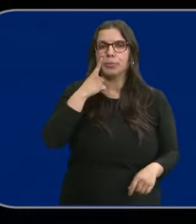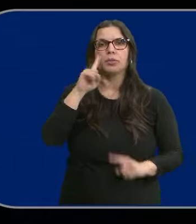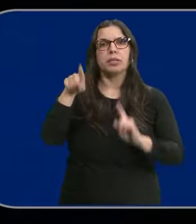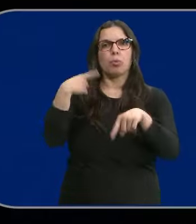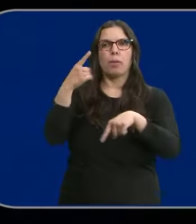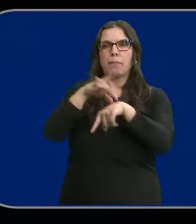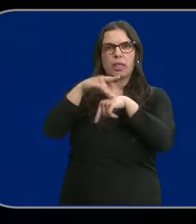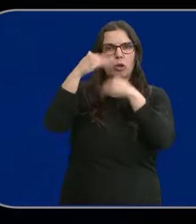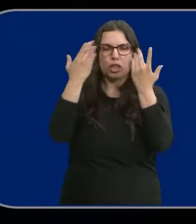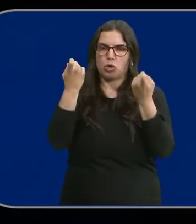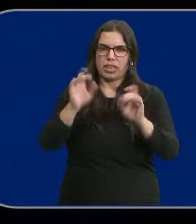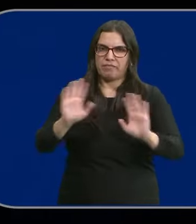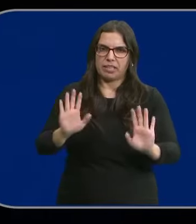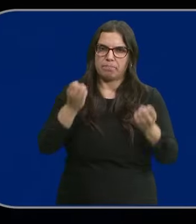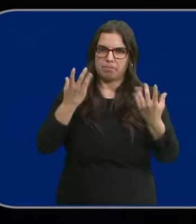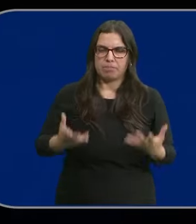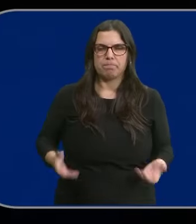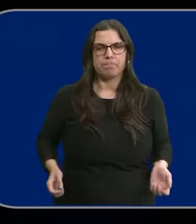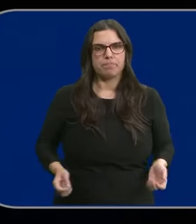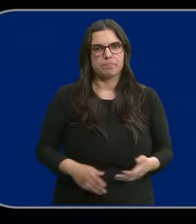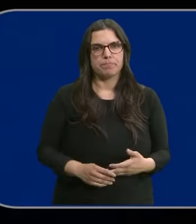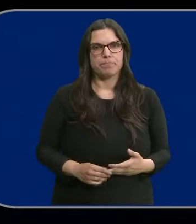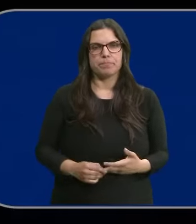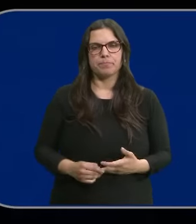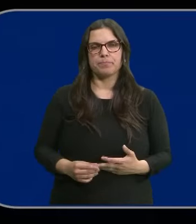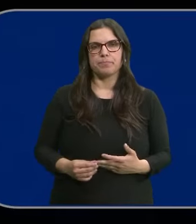requirieron atención médica.